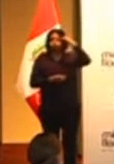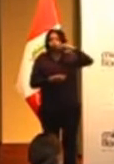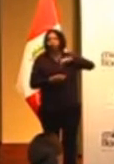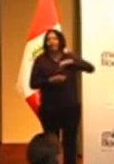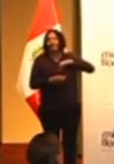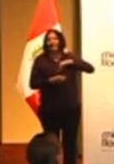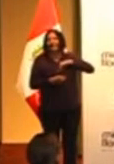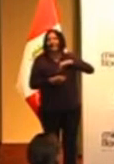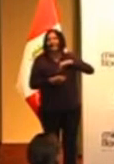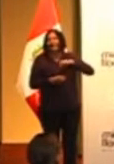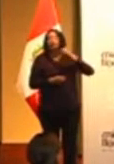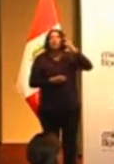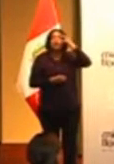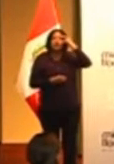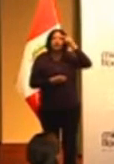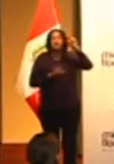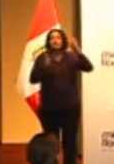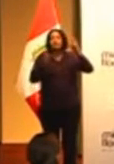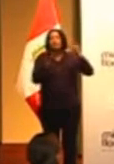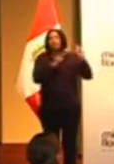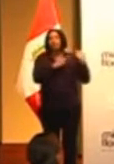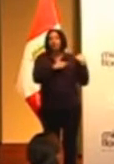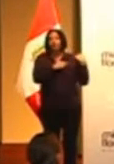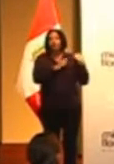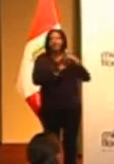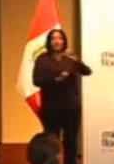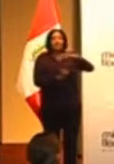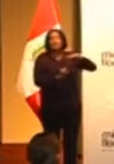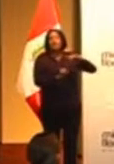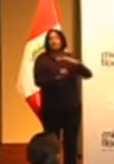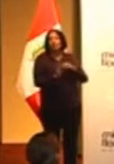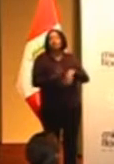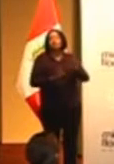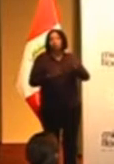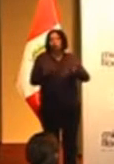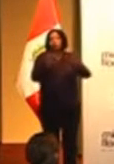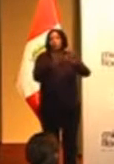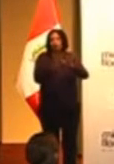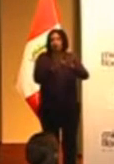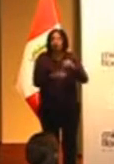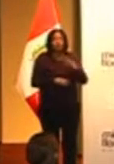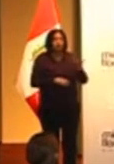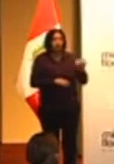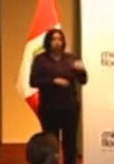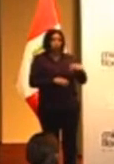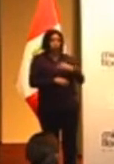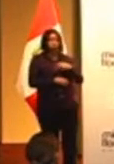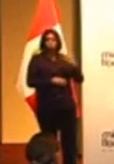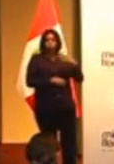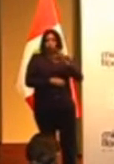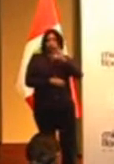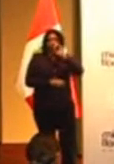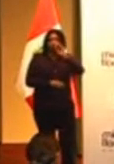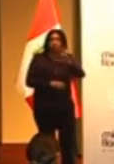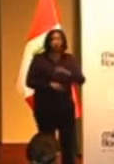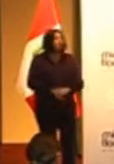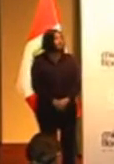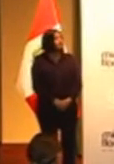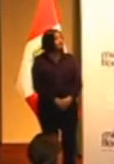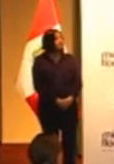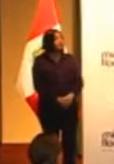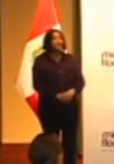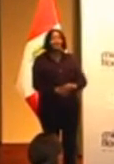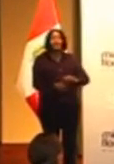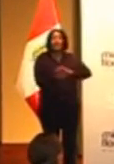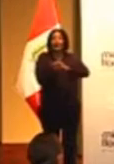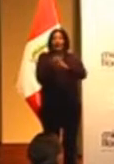responsabilidad respecto del tema ambiental que es tan importante. Fíjense algo que hemos dicho en más de una oportunidad. El